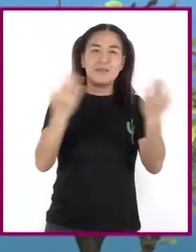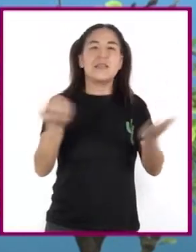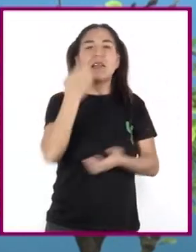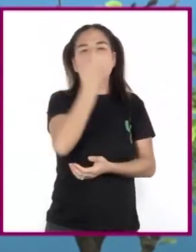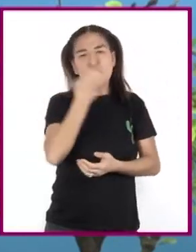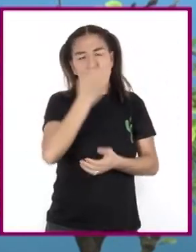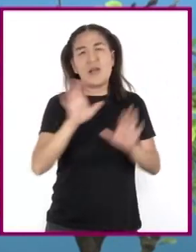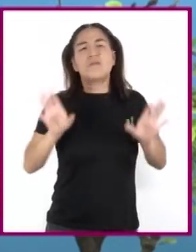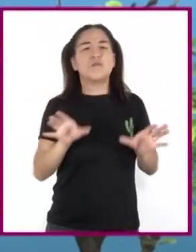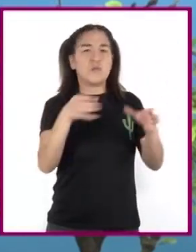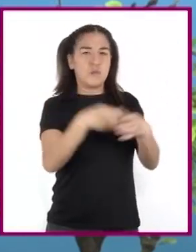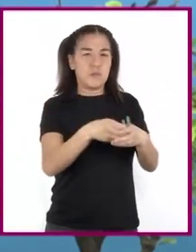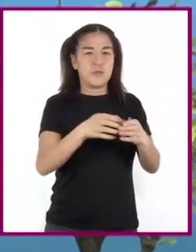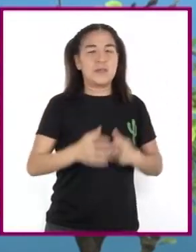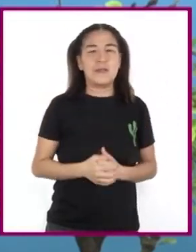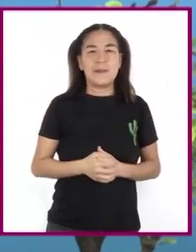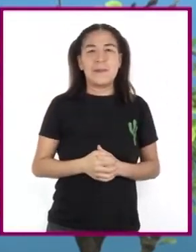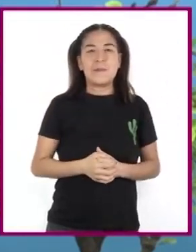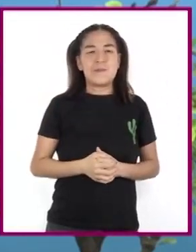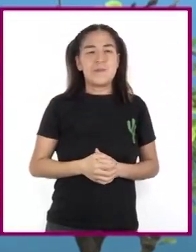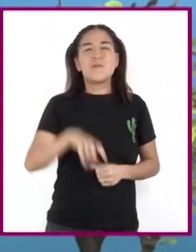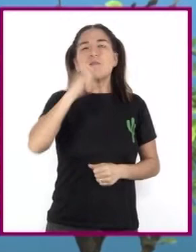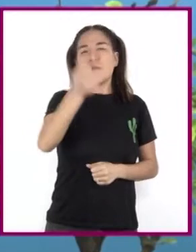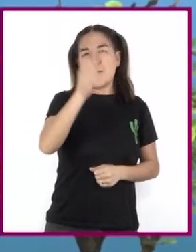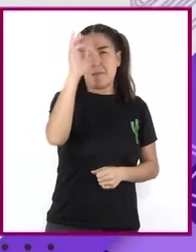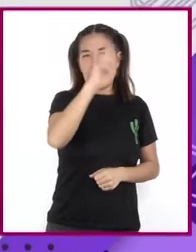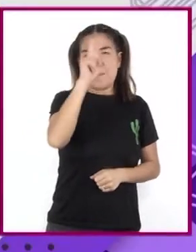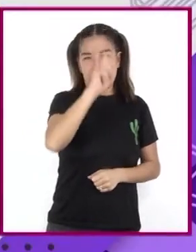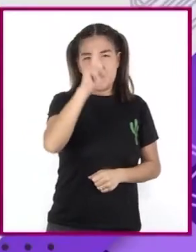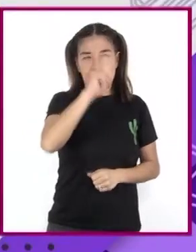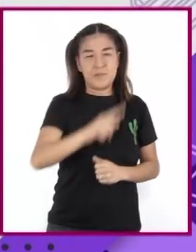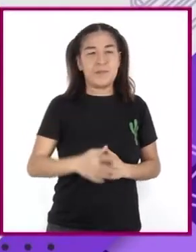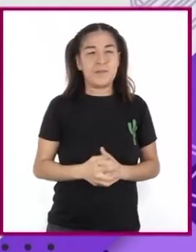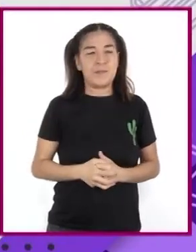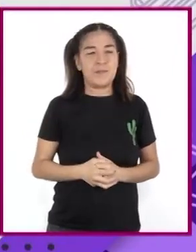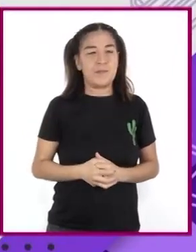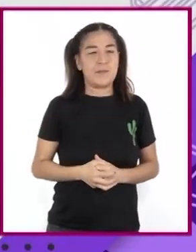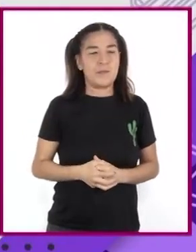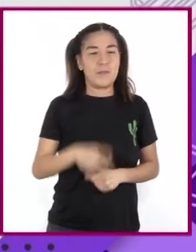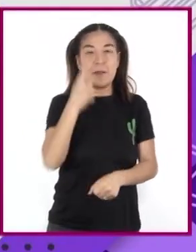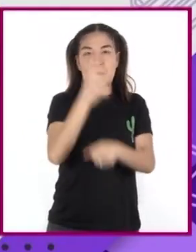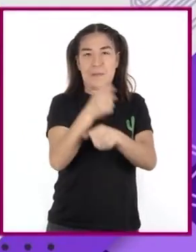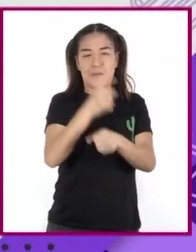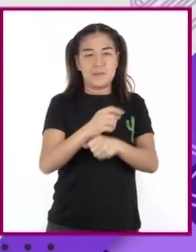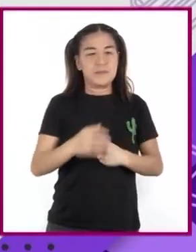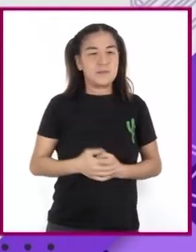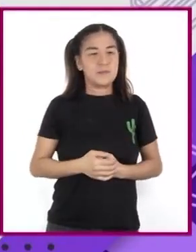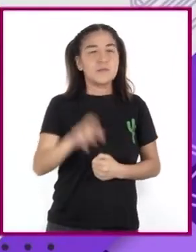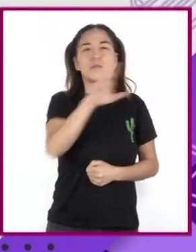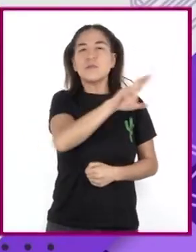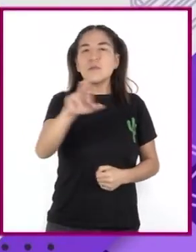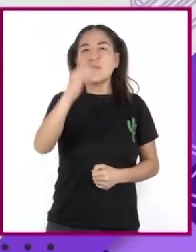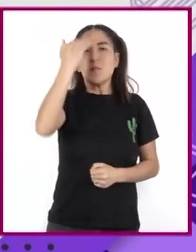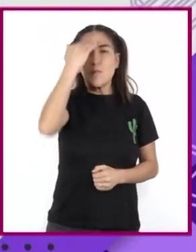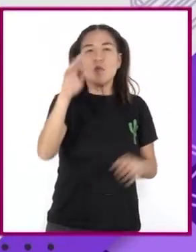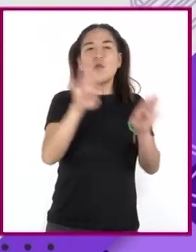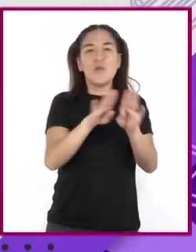o comunidad. Las recomendaciones son: 1. Reconocer e identificar los